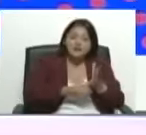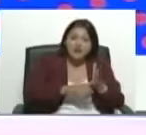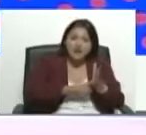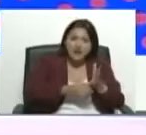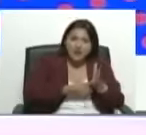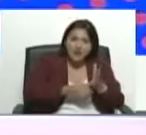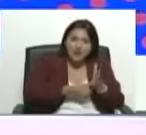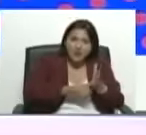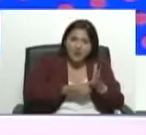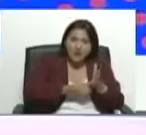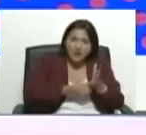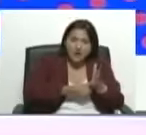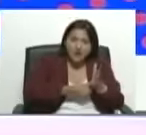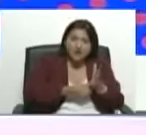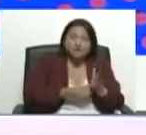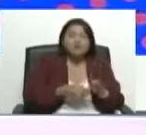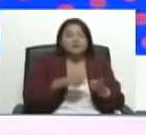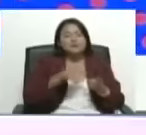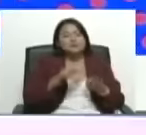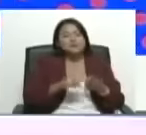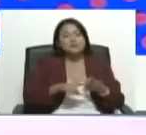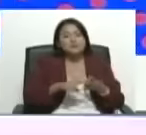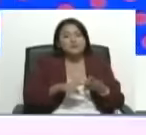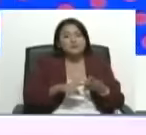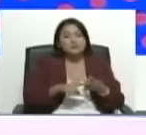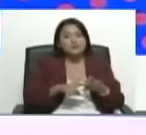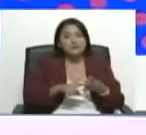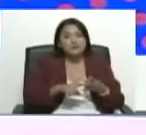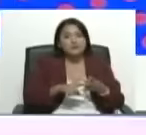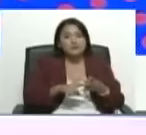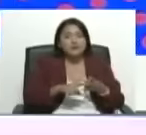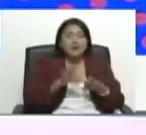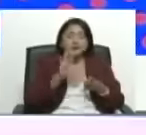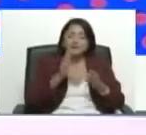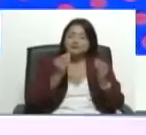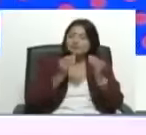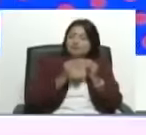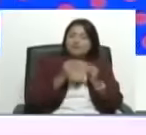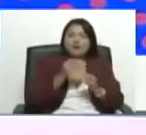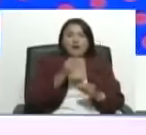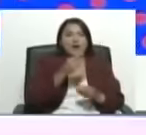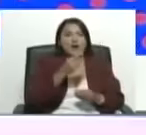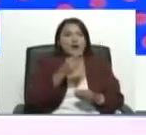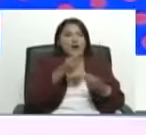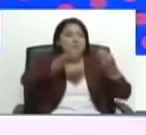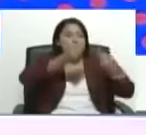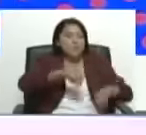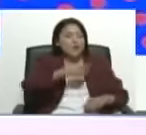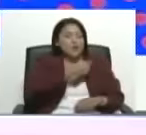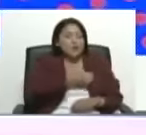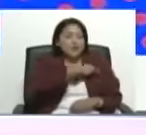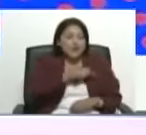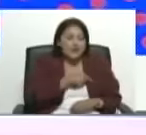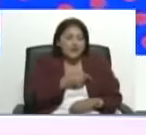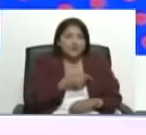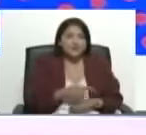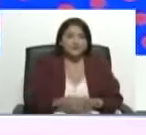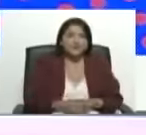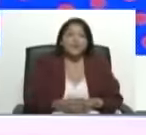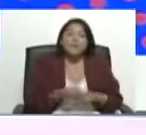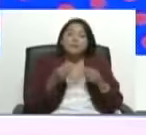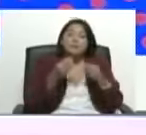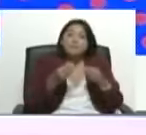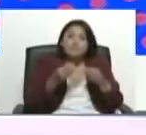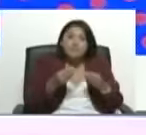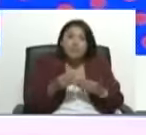de la ciudadanía y cédula de identidad venezolana conforme al Acuerdo de Ginebra, que obliga a la negociación para tener qué? Para